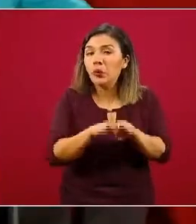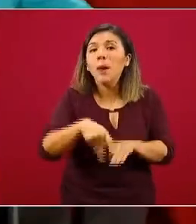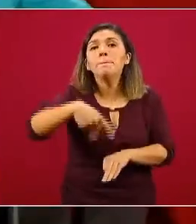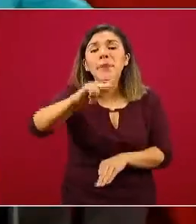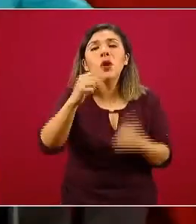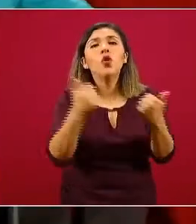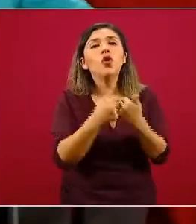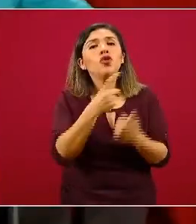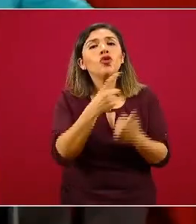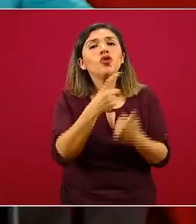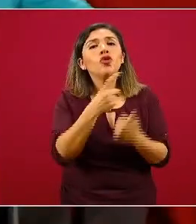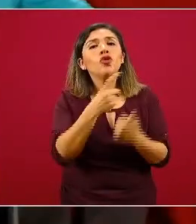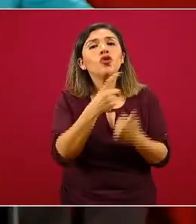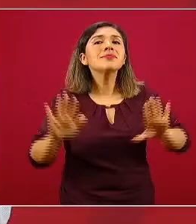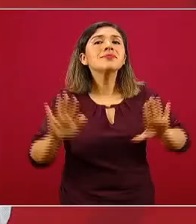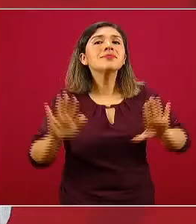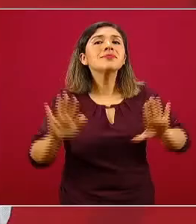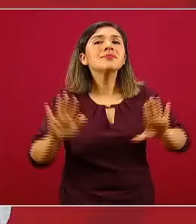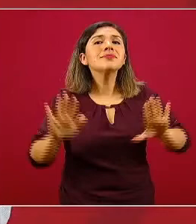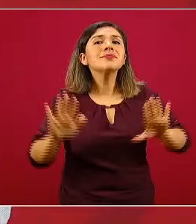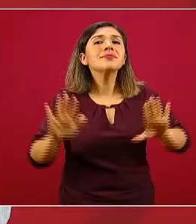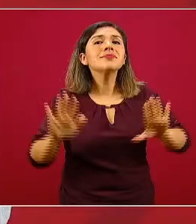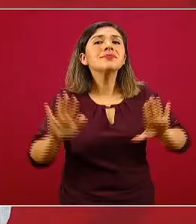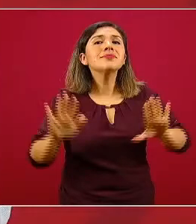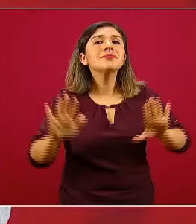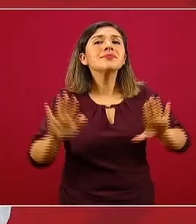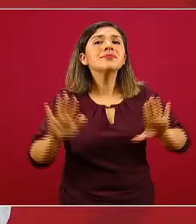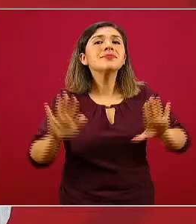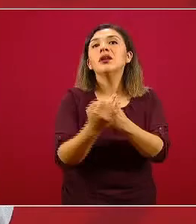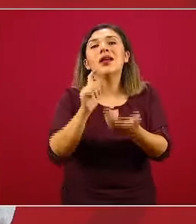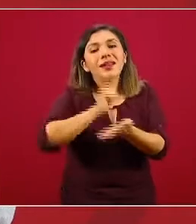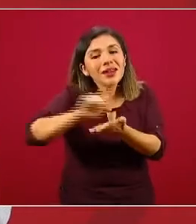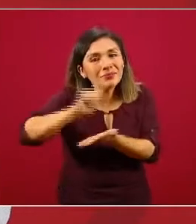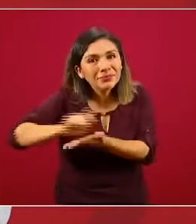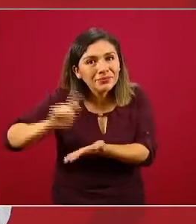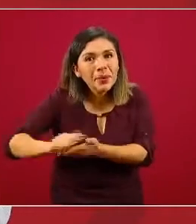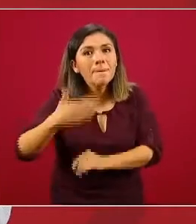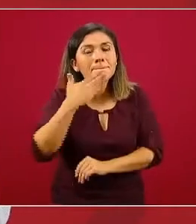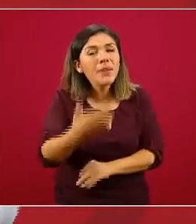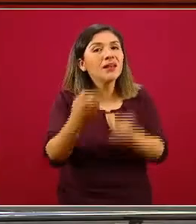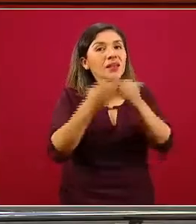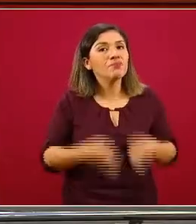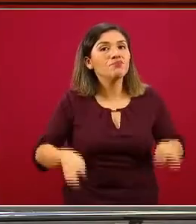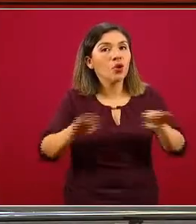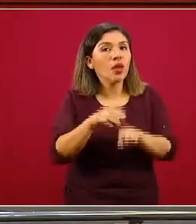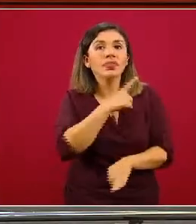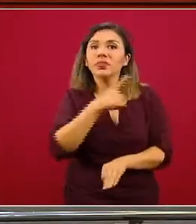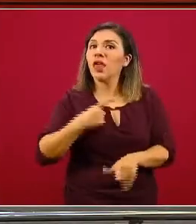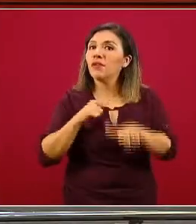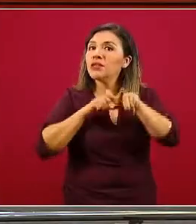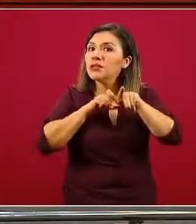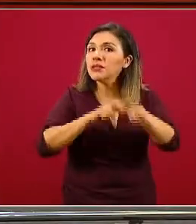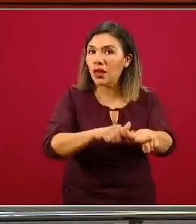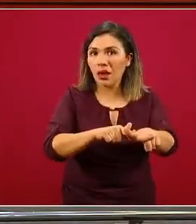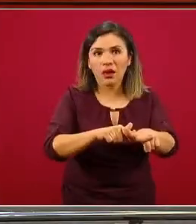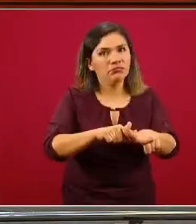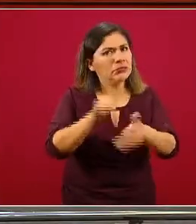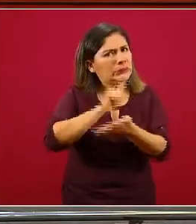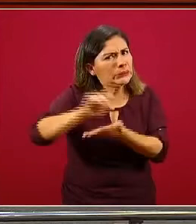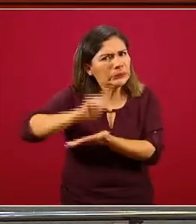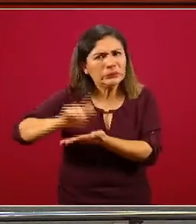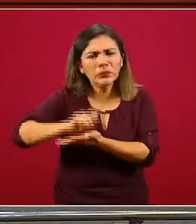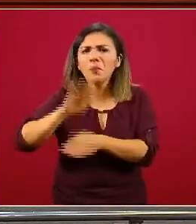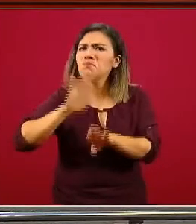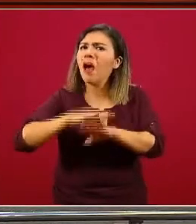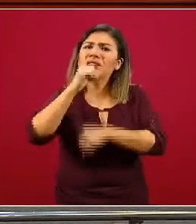prácticas de protección o de higiene fundamentales que permanecerán. Estas últimas permanecerán